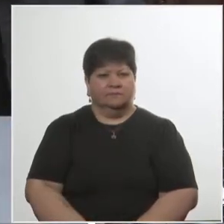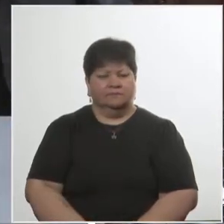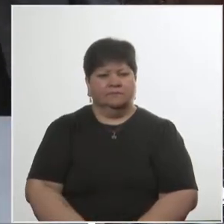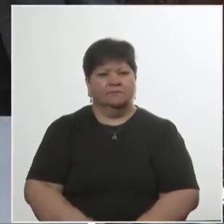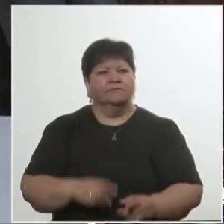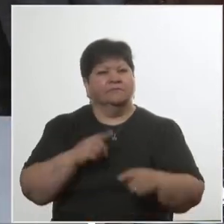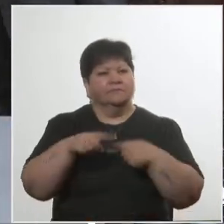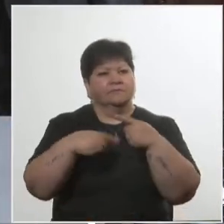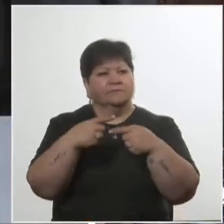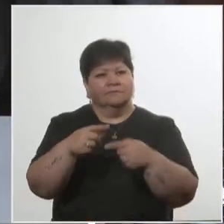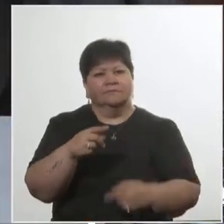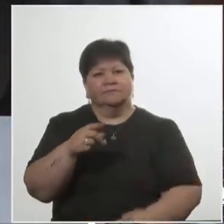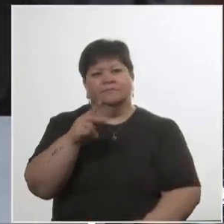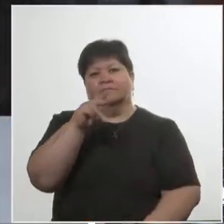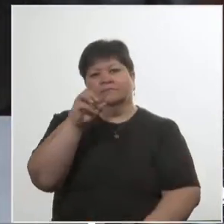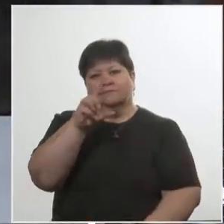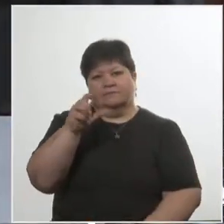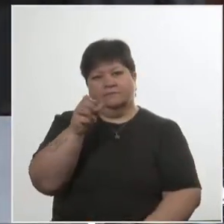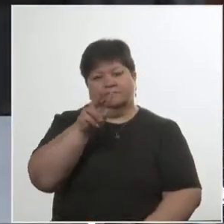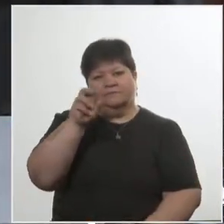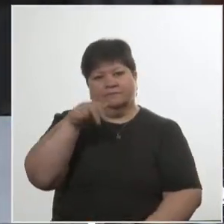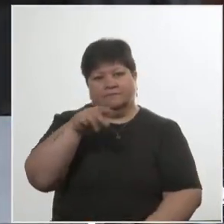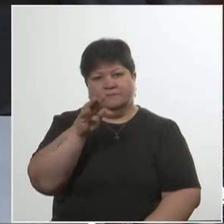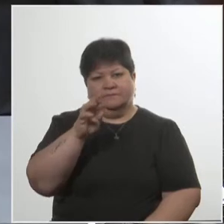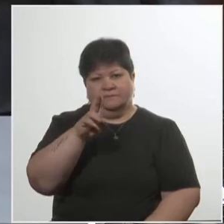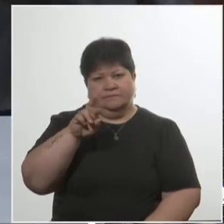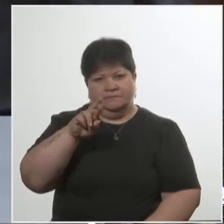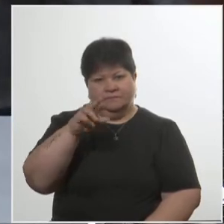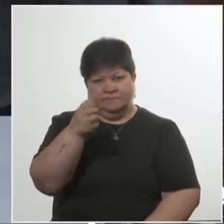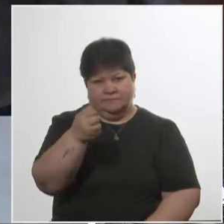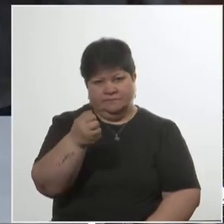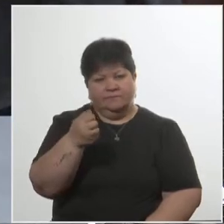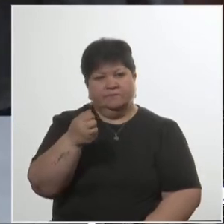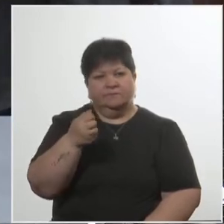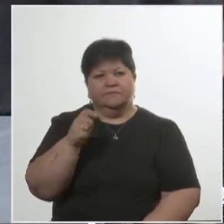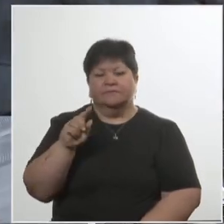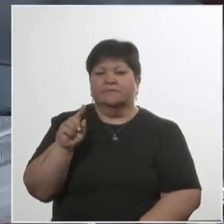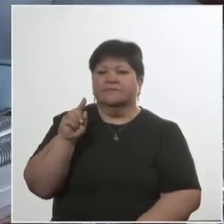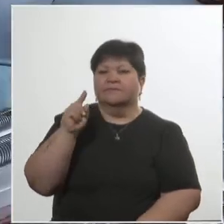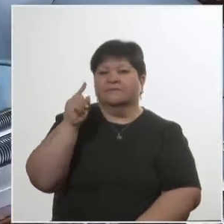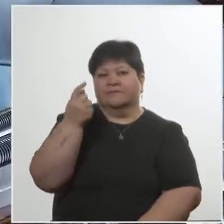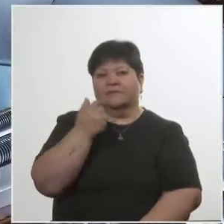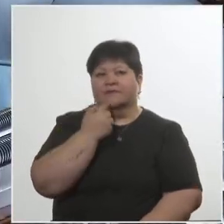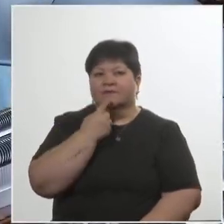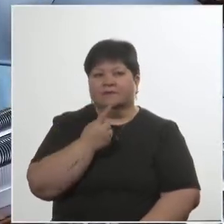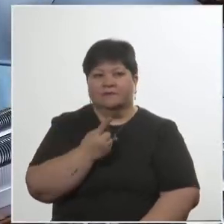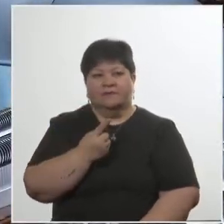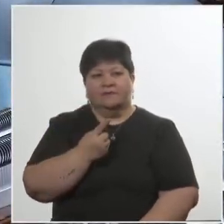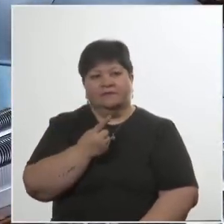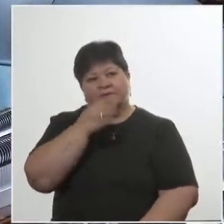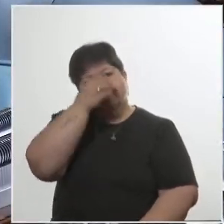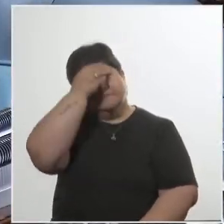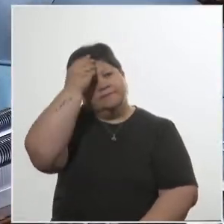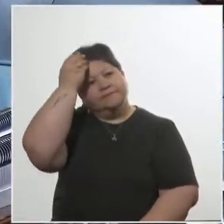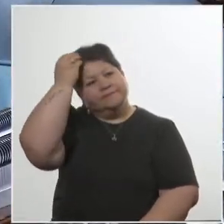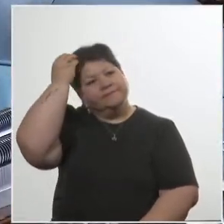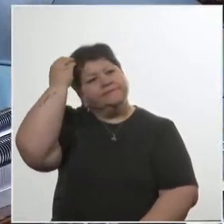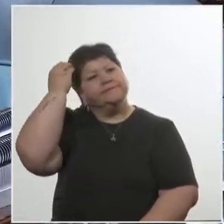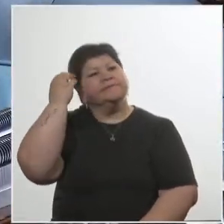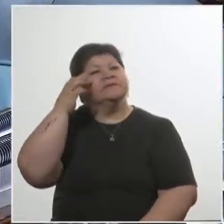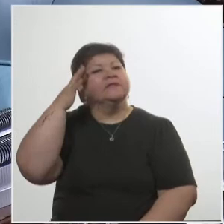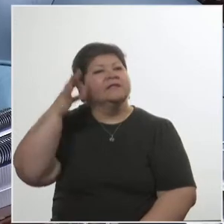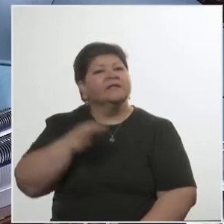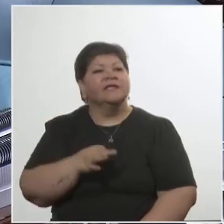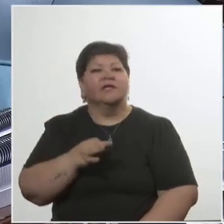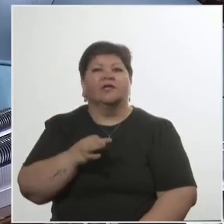Sí bueno comienza la senadora de la aventura en primer lugar decir que creo que a todos